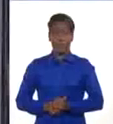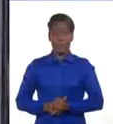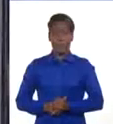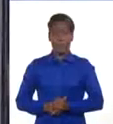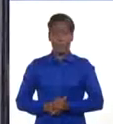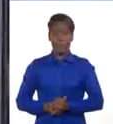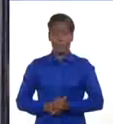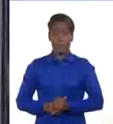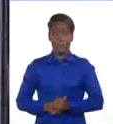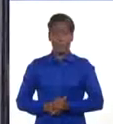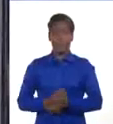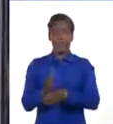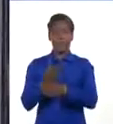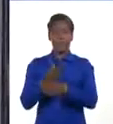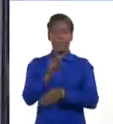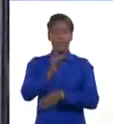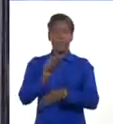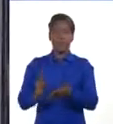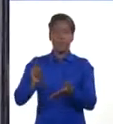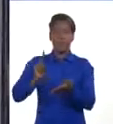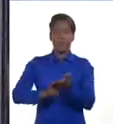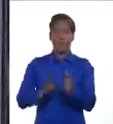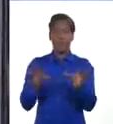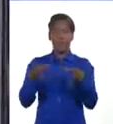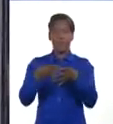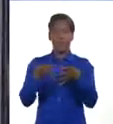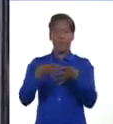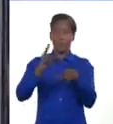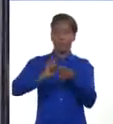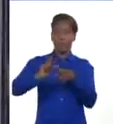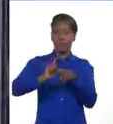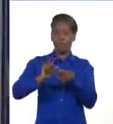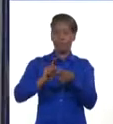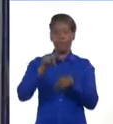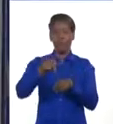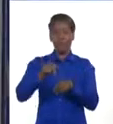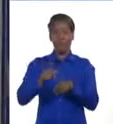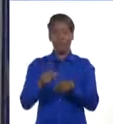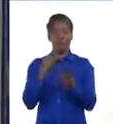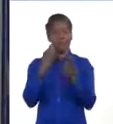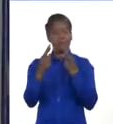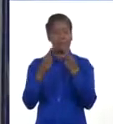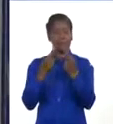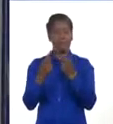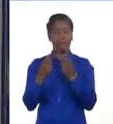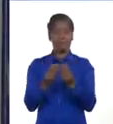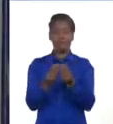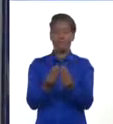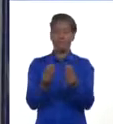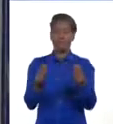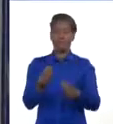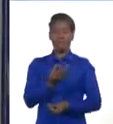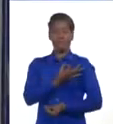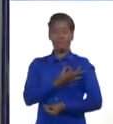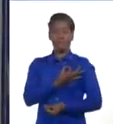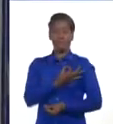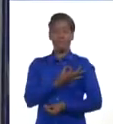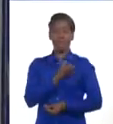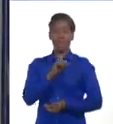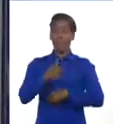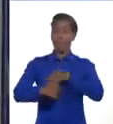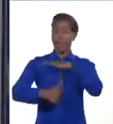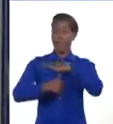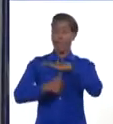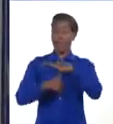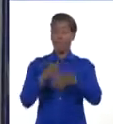Varios miembros de la Asociación Nacional de Agricultores Pequeños recibieron altas condecoraciones en ceremonia solemne encabezada por el